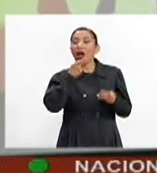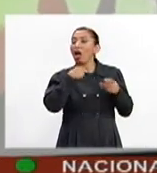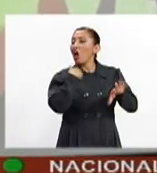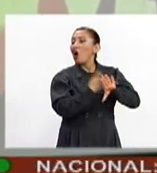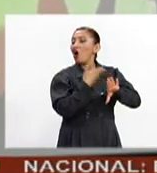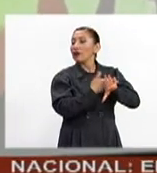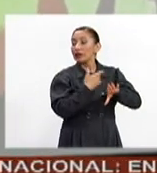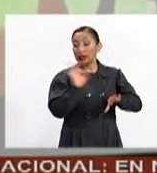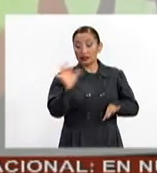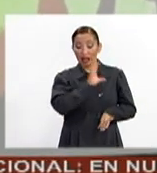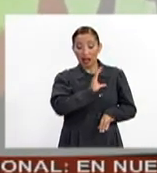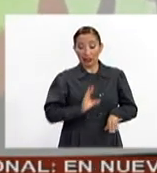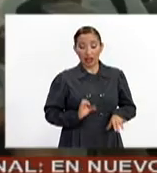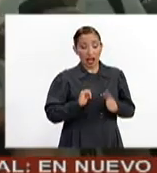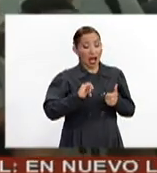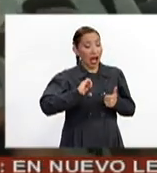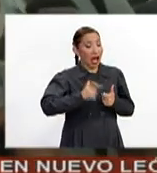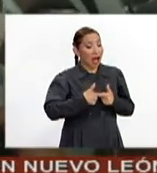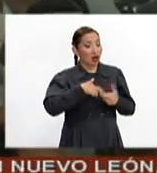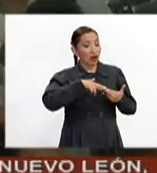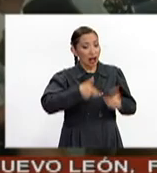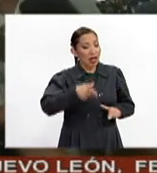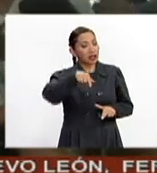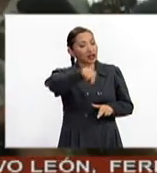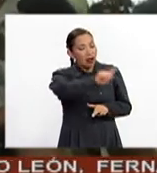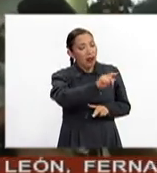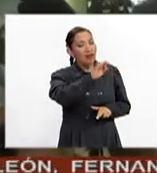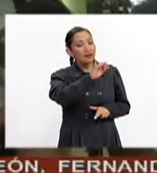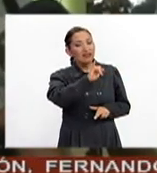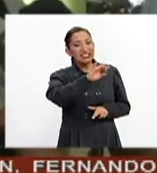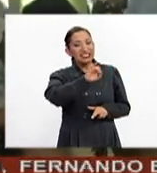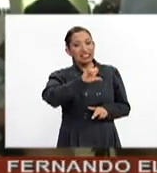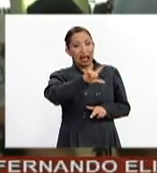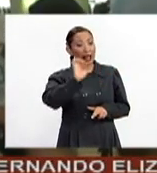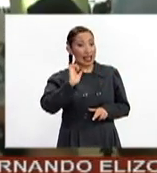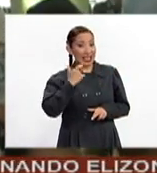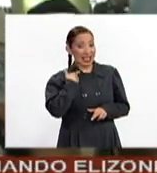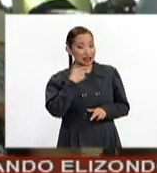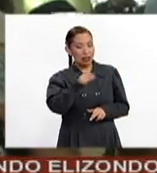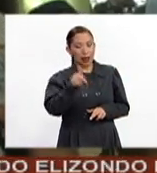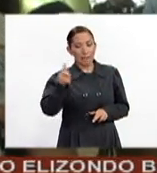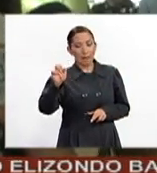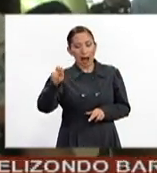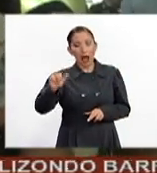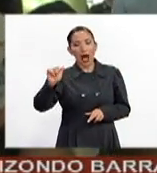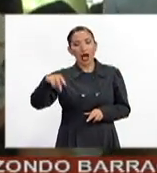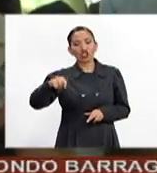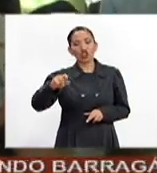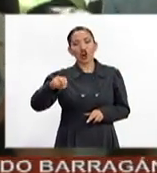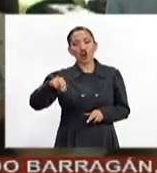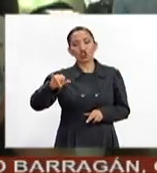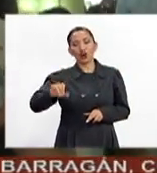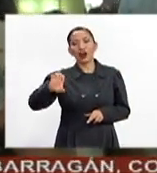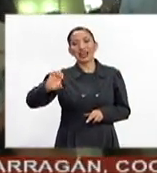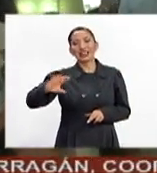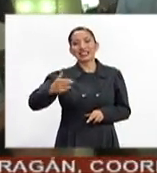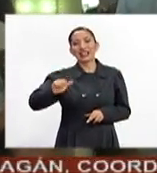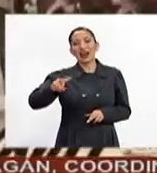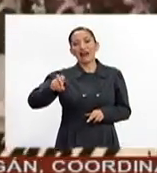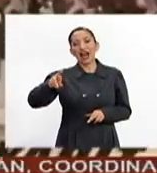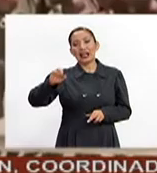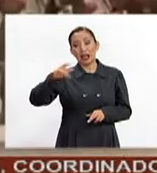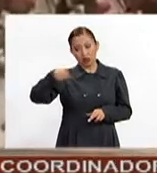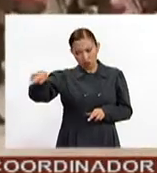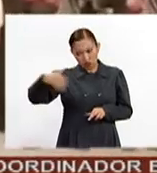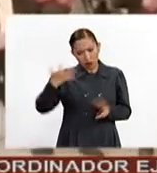y que si algún candidato tiene relación con el exfiscal, es justamente el panista Antonio Echavarría. Pidió a las autoridades